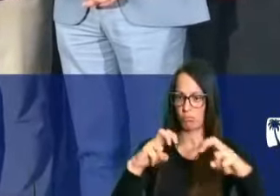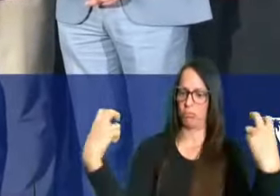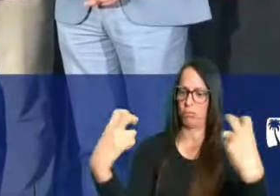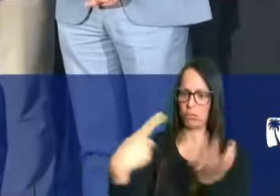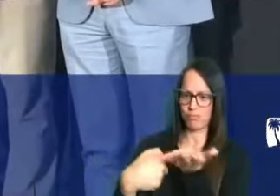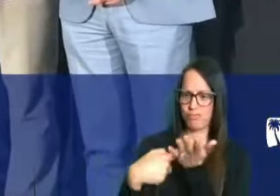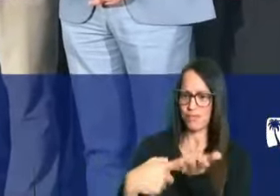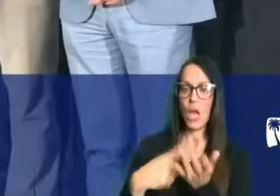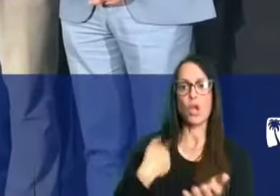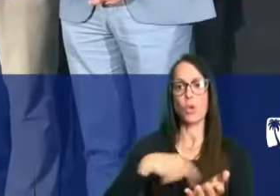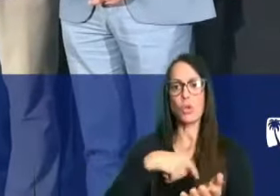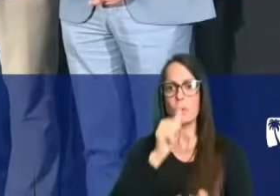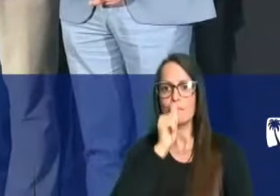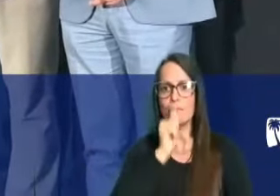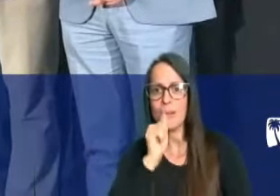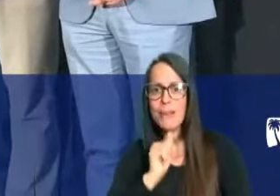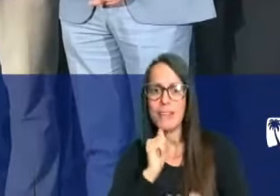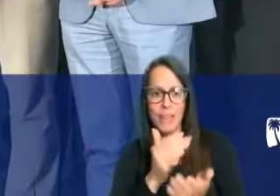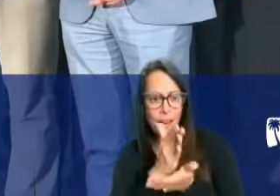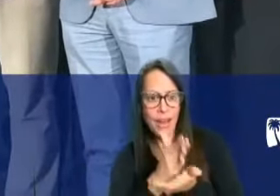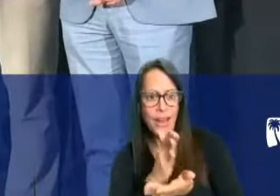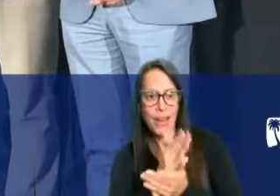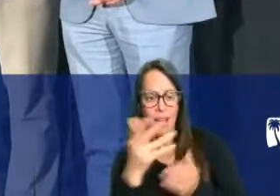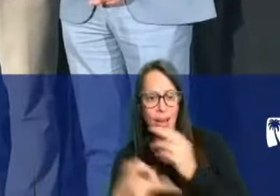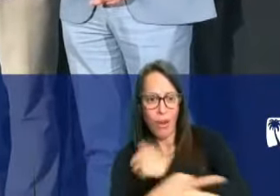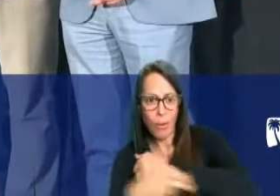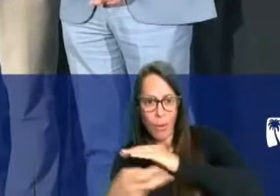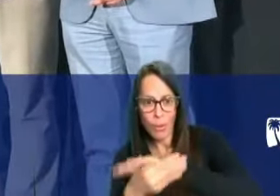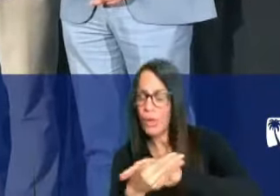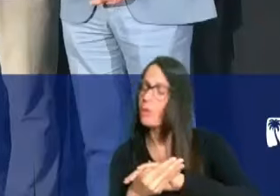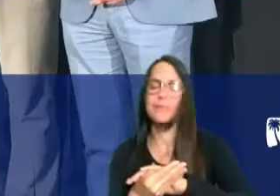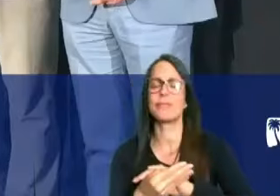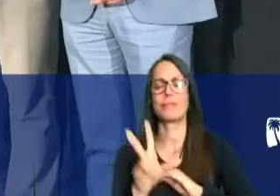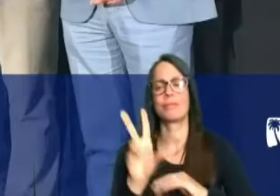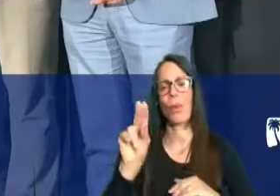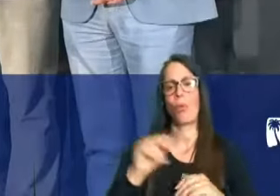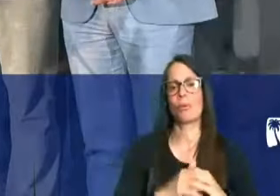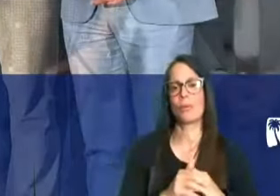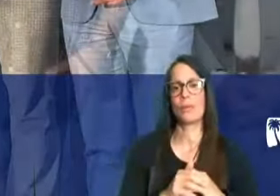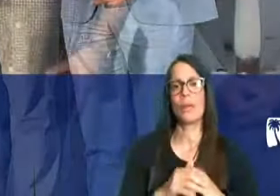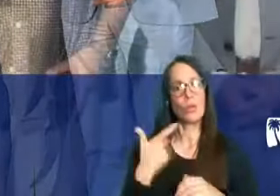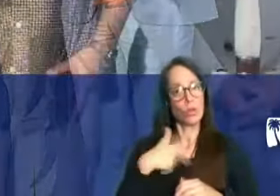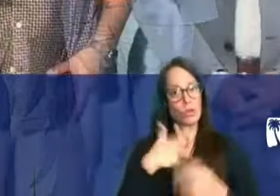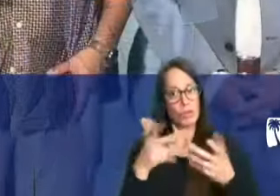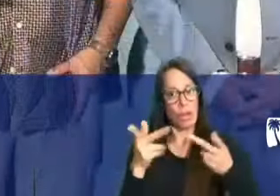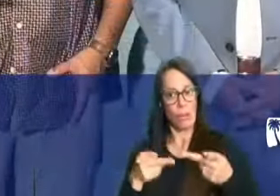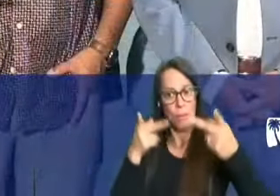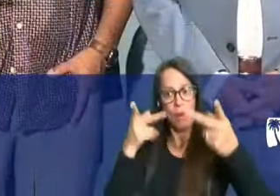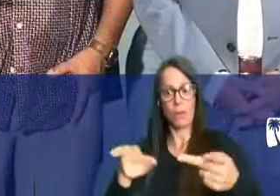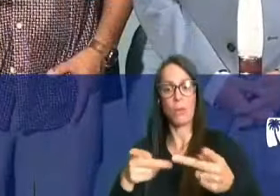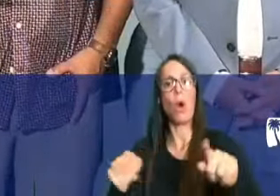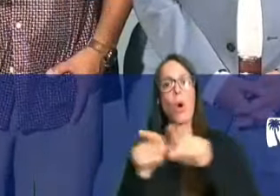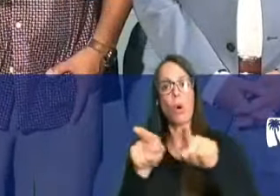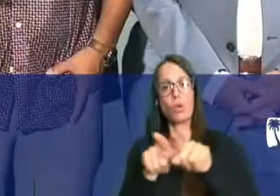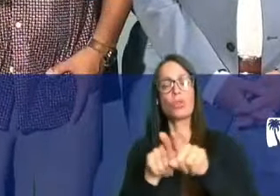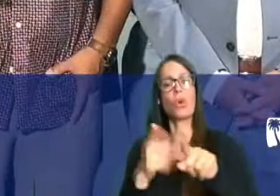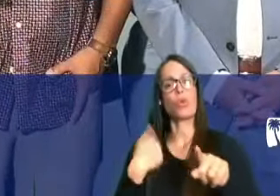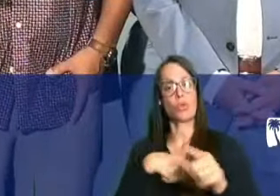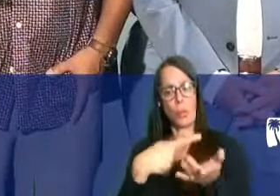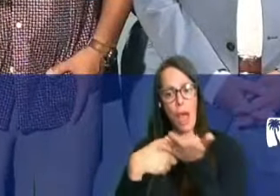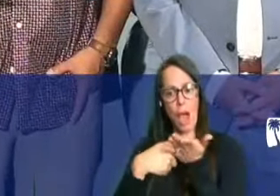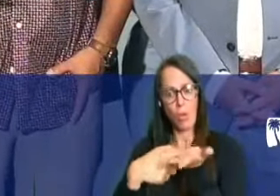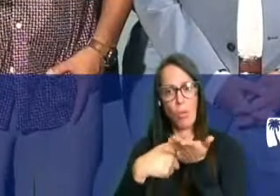ninguna a la corrupción y por eso además de lo que está en la plataforma nosotros vamos a coordinar cursos adicionales